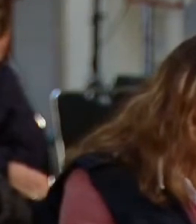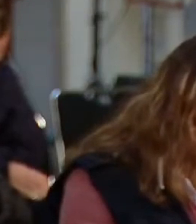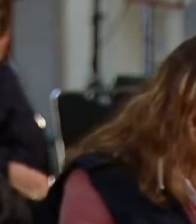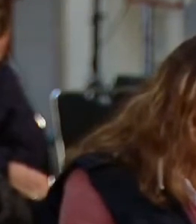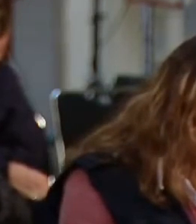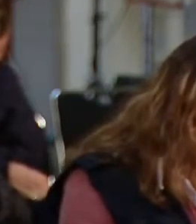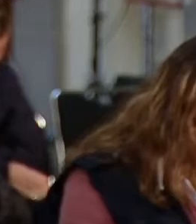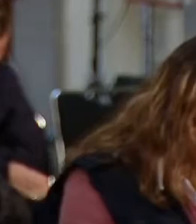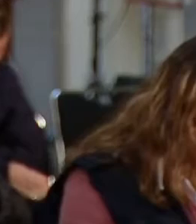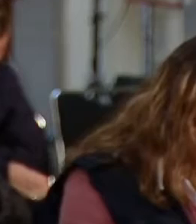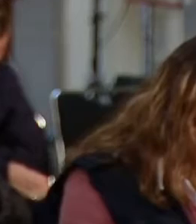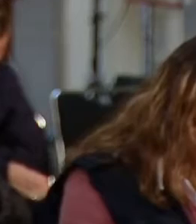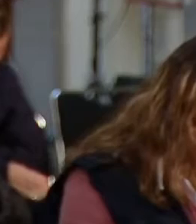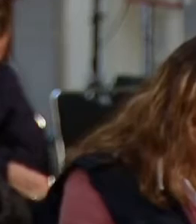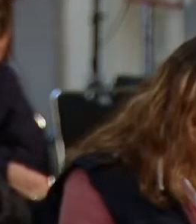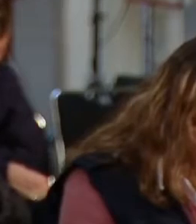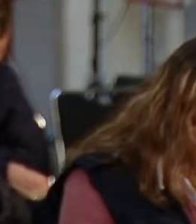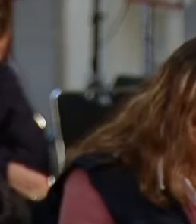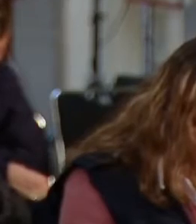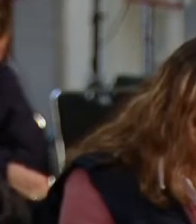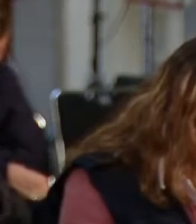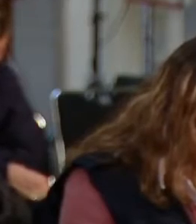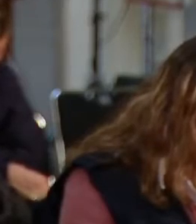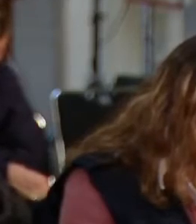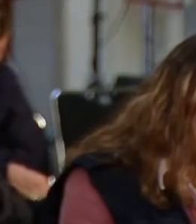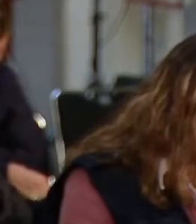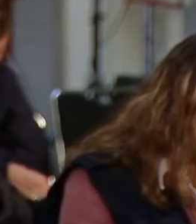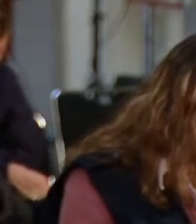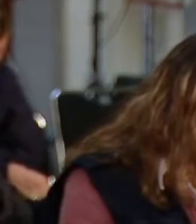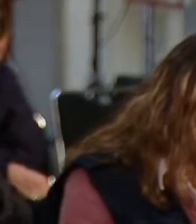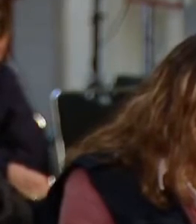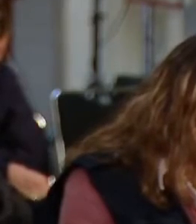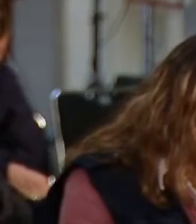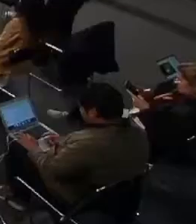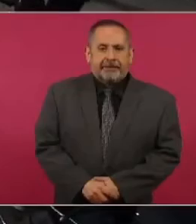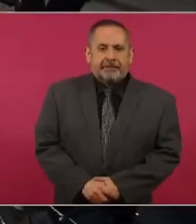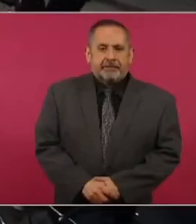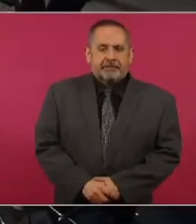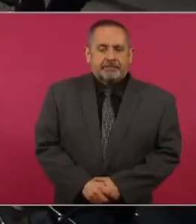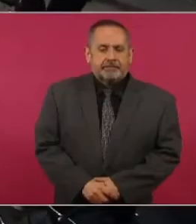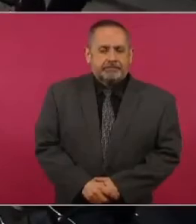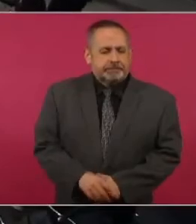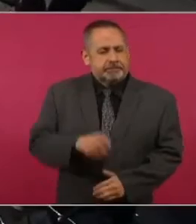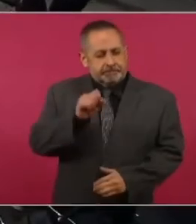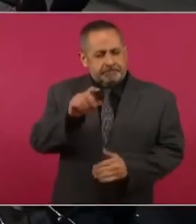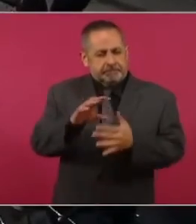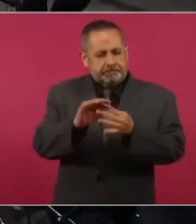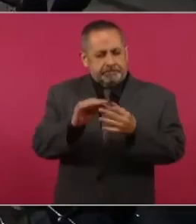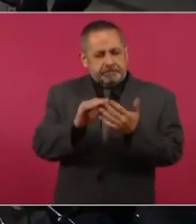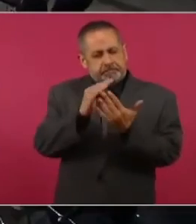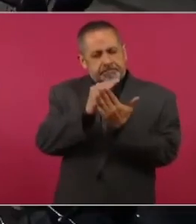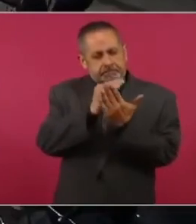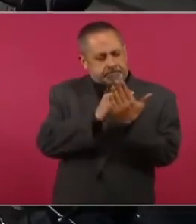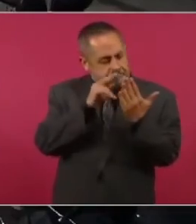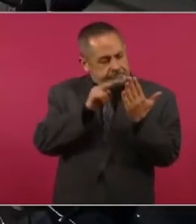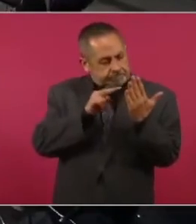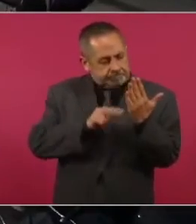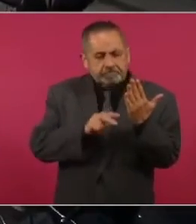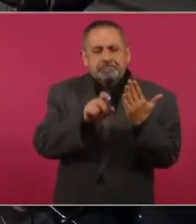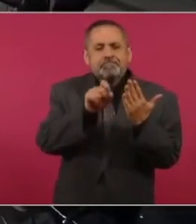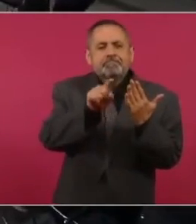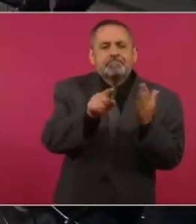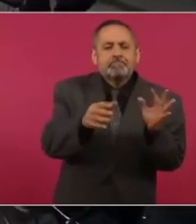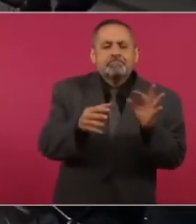entre 2008 y 2011. Los montos coinciden, incluso los sistemas que se describen en estos documentos coinciden con